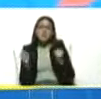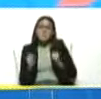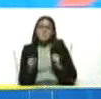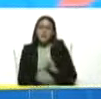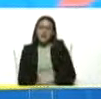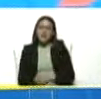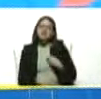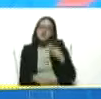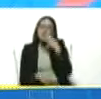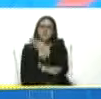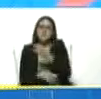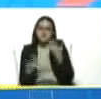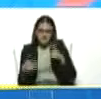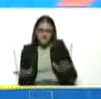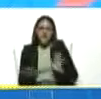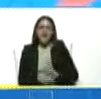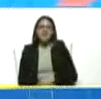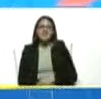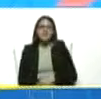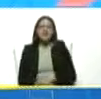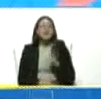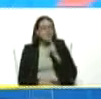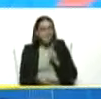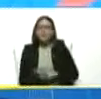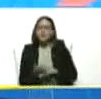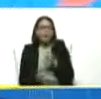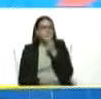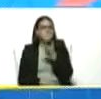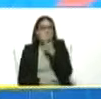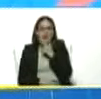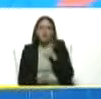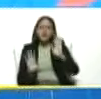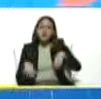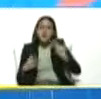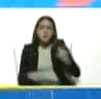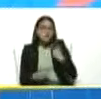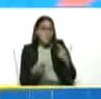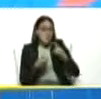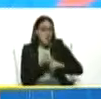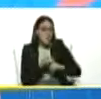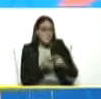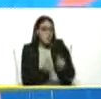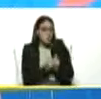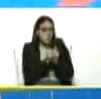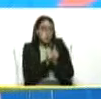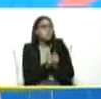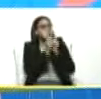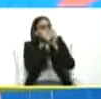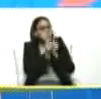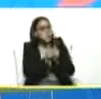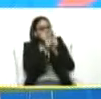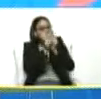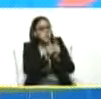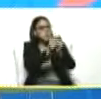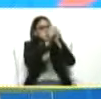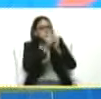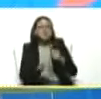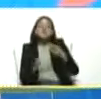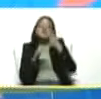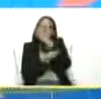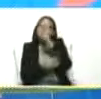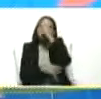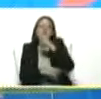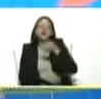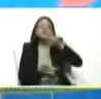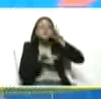Y fui. Qué hermoso. Después subimos, Silvia y yo, a Barinita, ¿es que se llama? Nos tomamos un